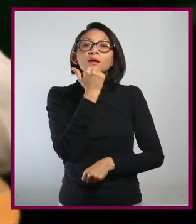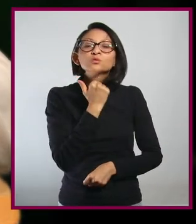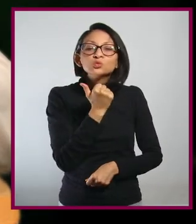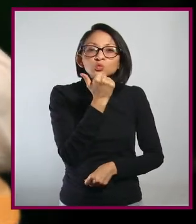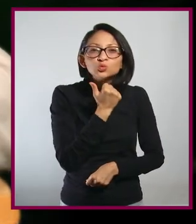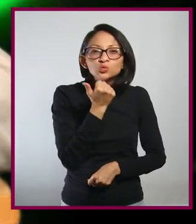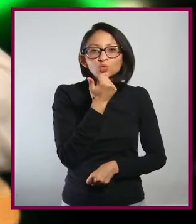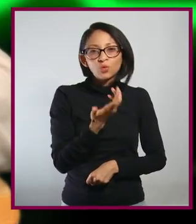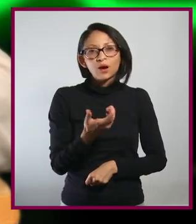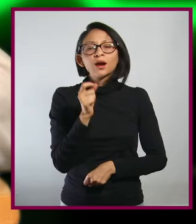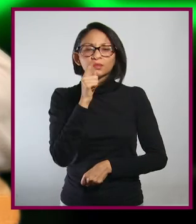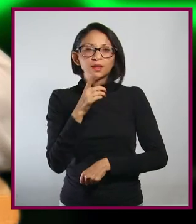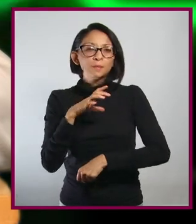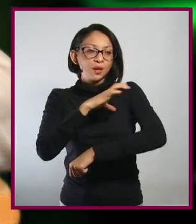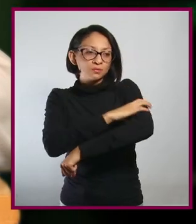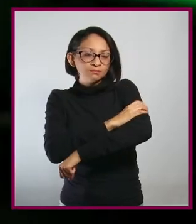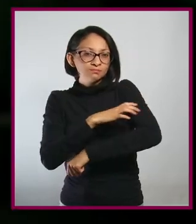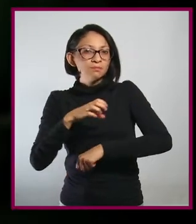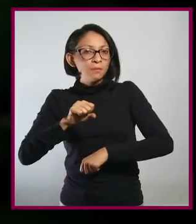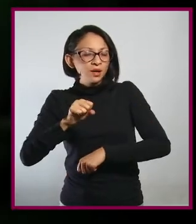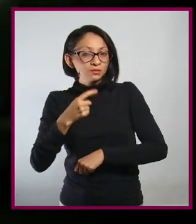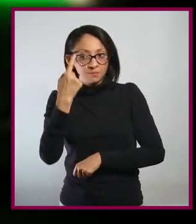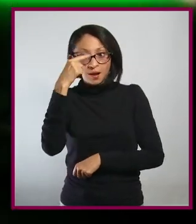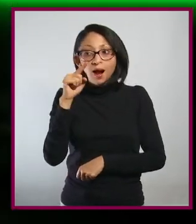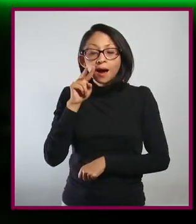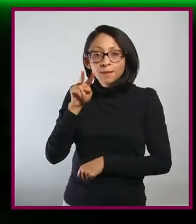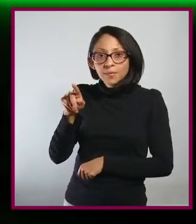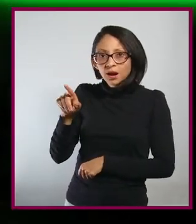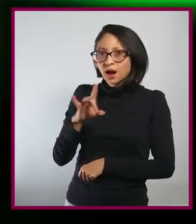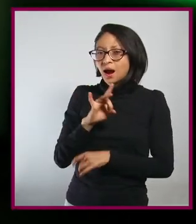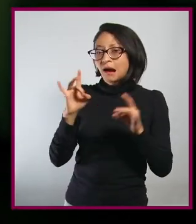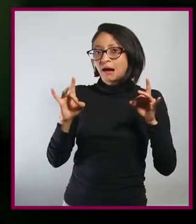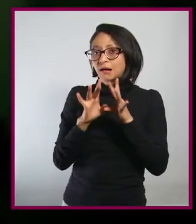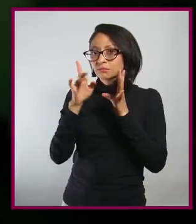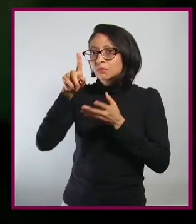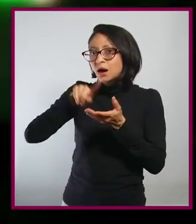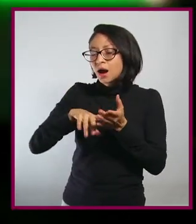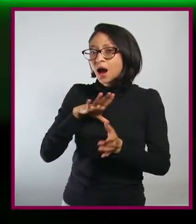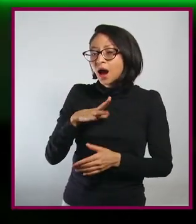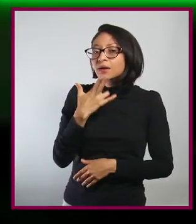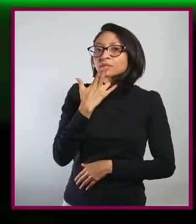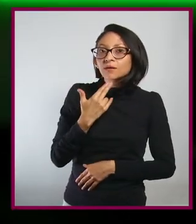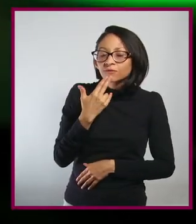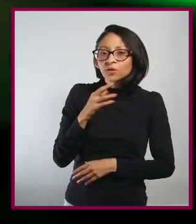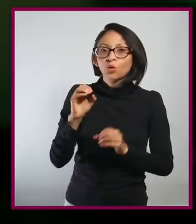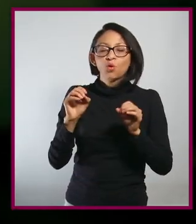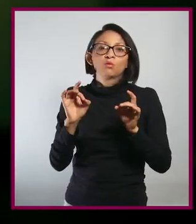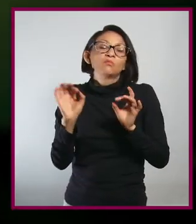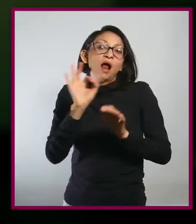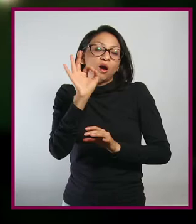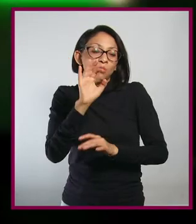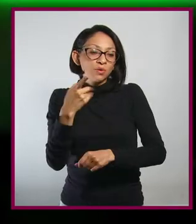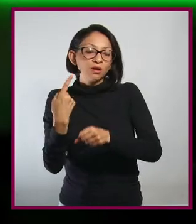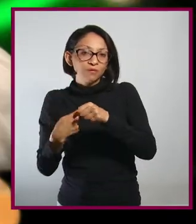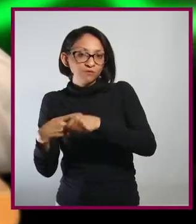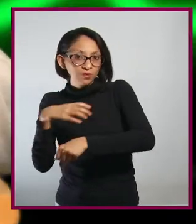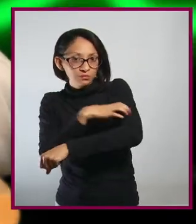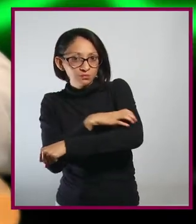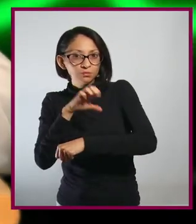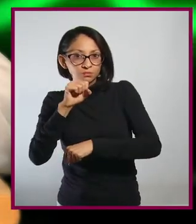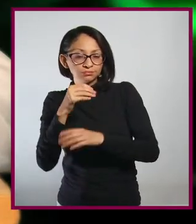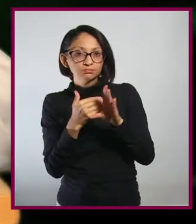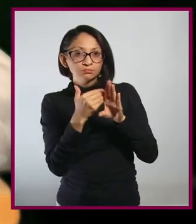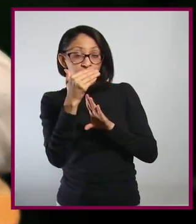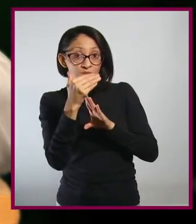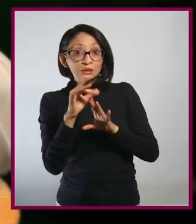en ayunas y presión arterial para saber si tienen alguna condición como diabetes o hipertensión. Si es